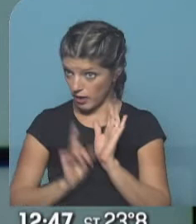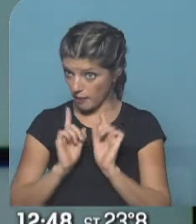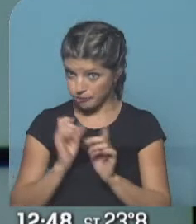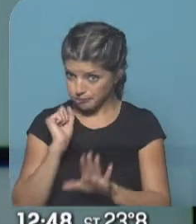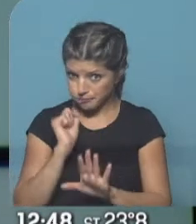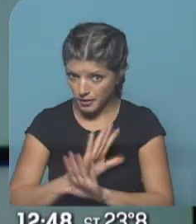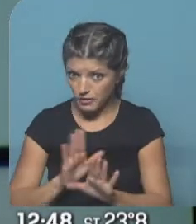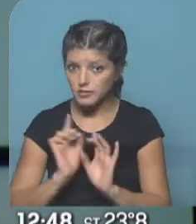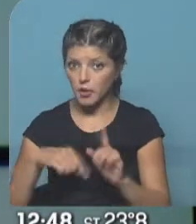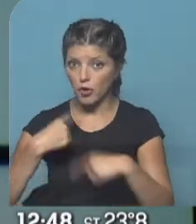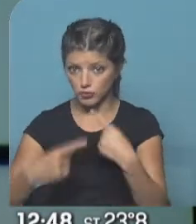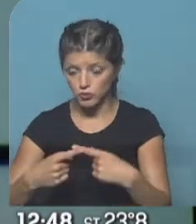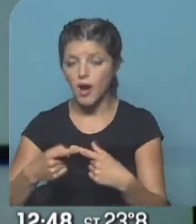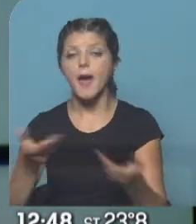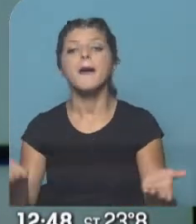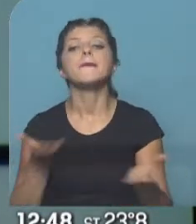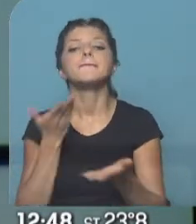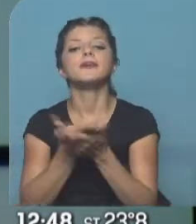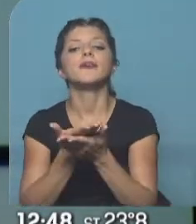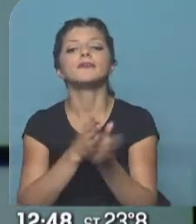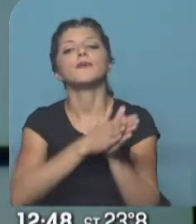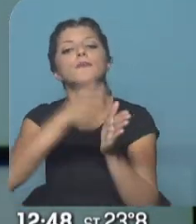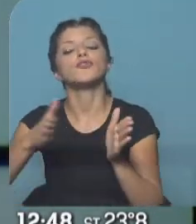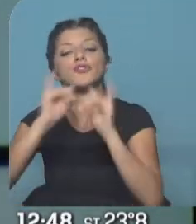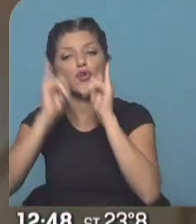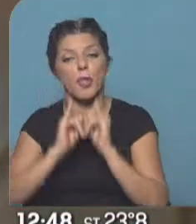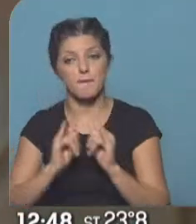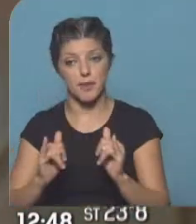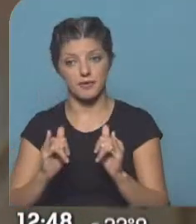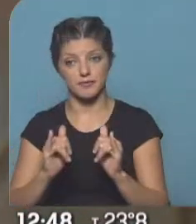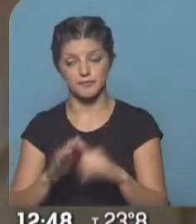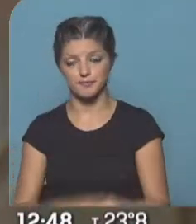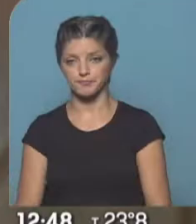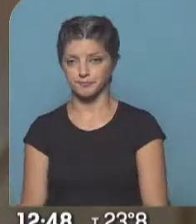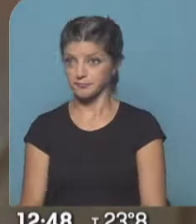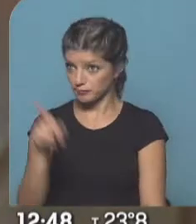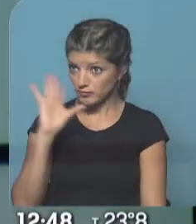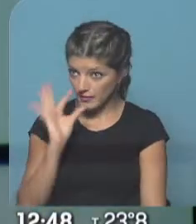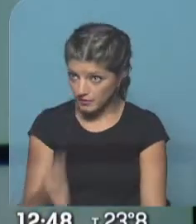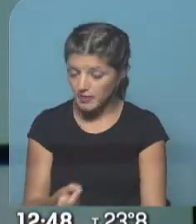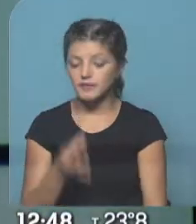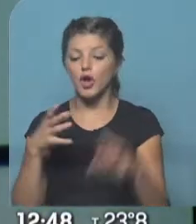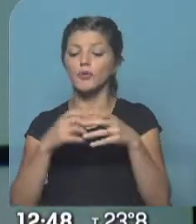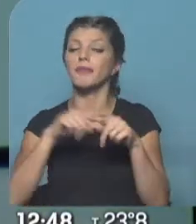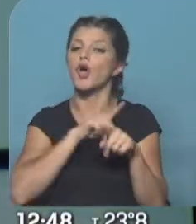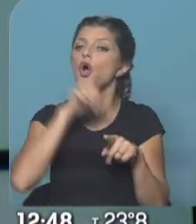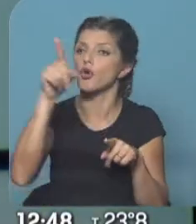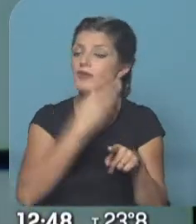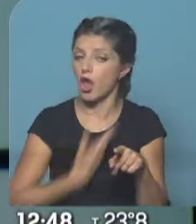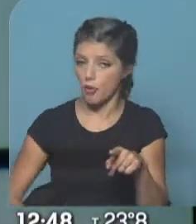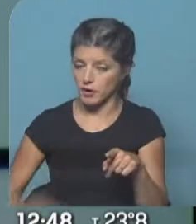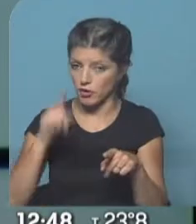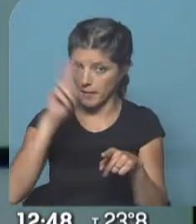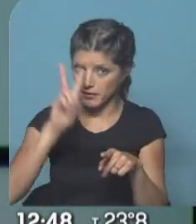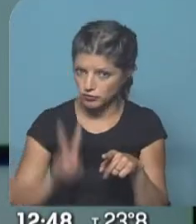todo apoyando el proceso de paz. Es decir, en la oposición, usted bien sabe, hay diversos grupos, aquellos que se presentan a